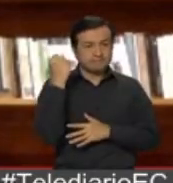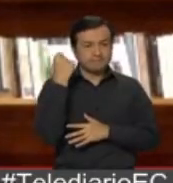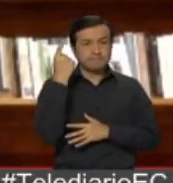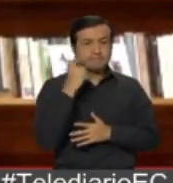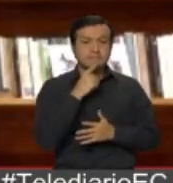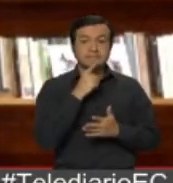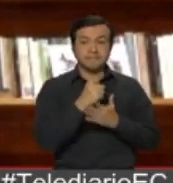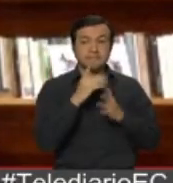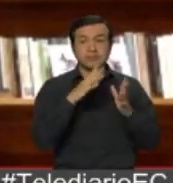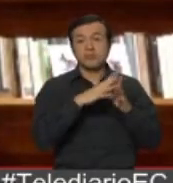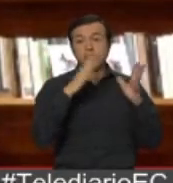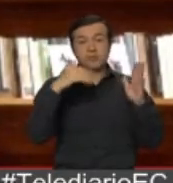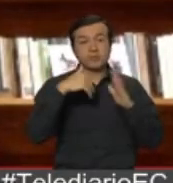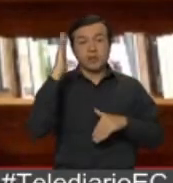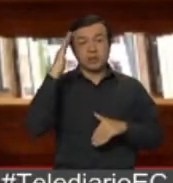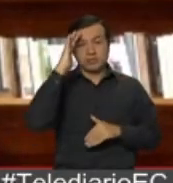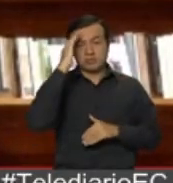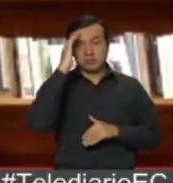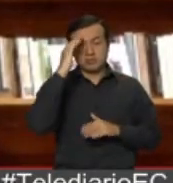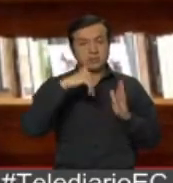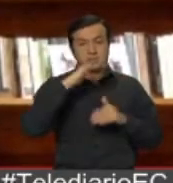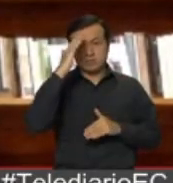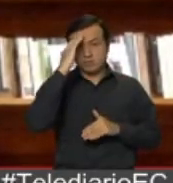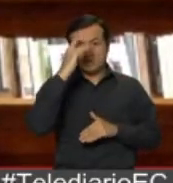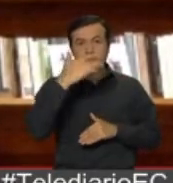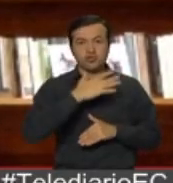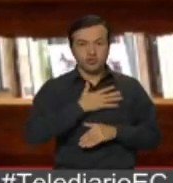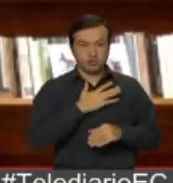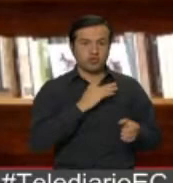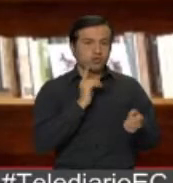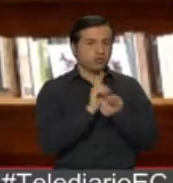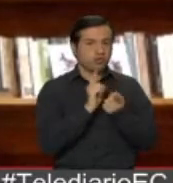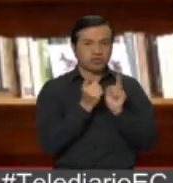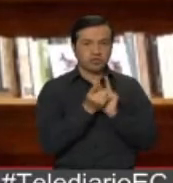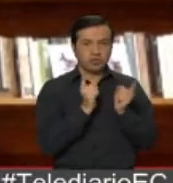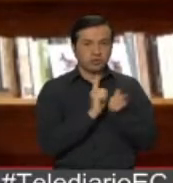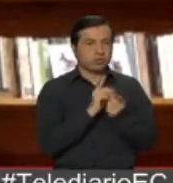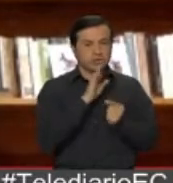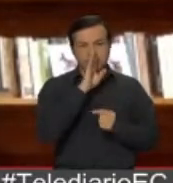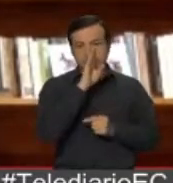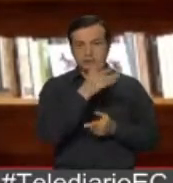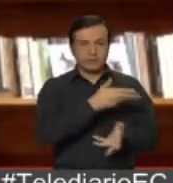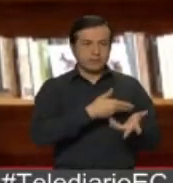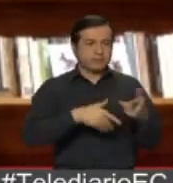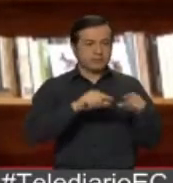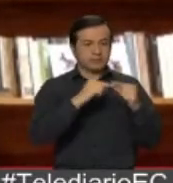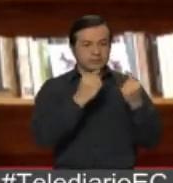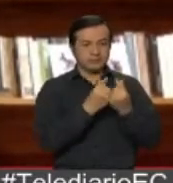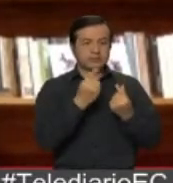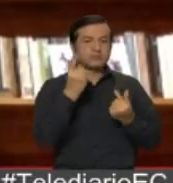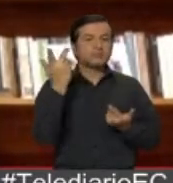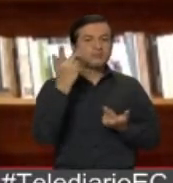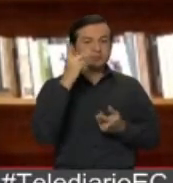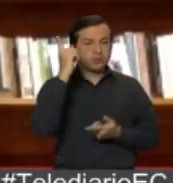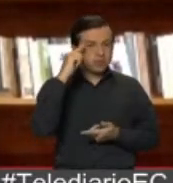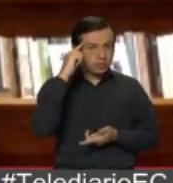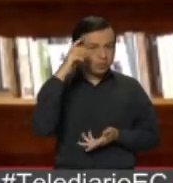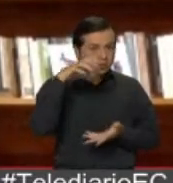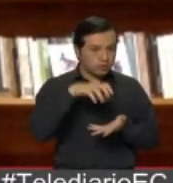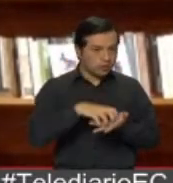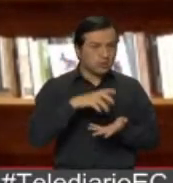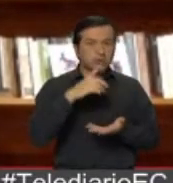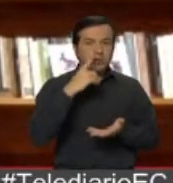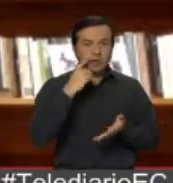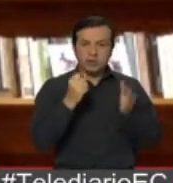una altísima preocupación. Yo estoy en contacto permanente con los COE provinciales, con los señores gobernadores, con las señoras